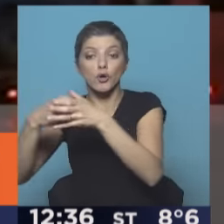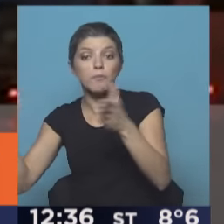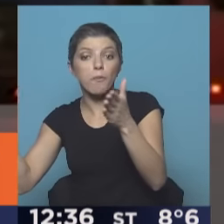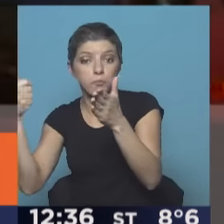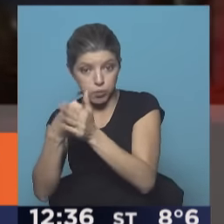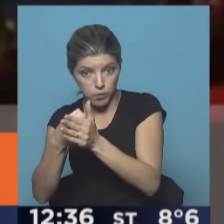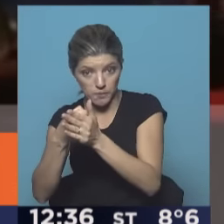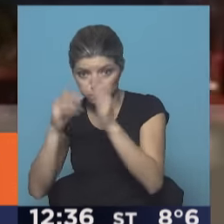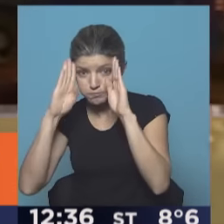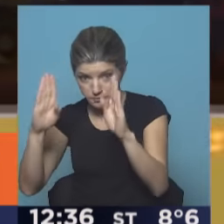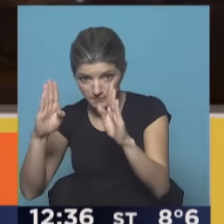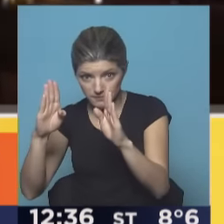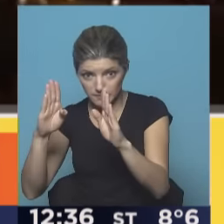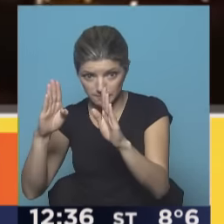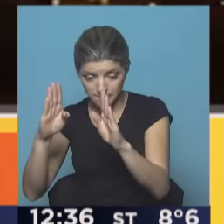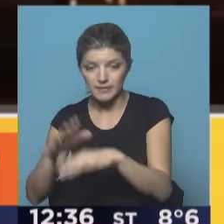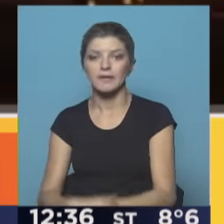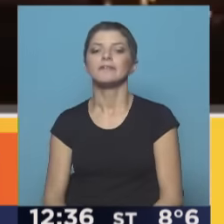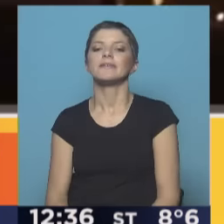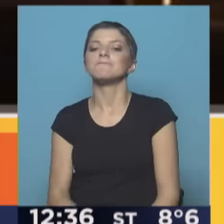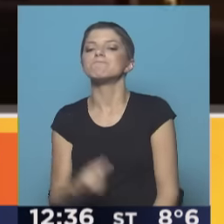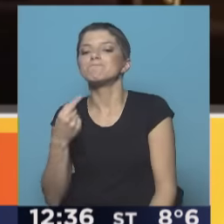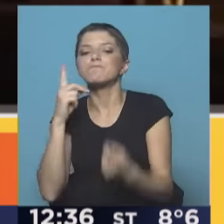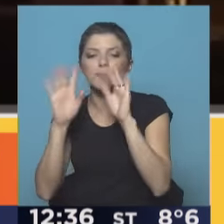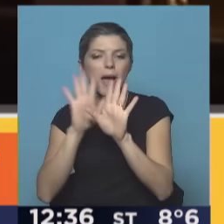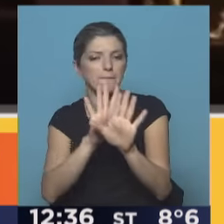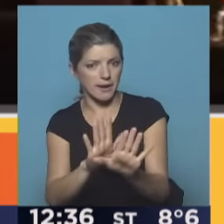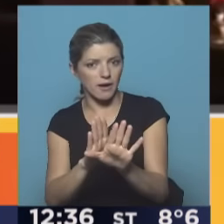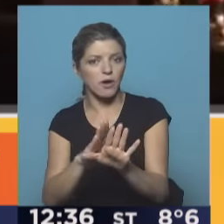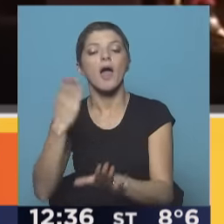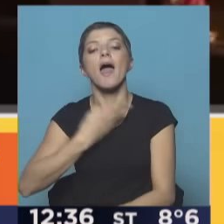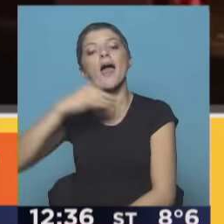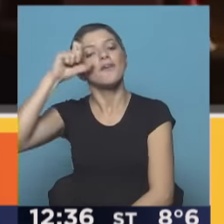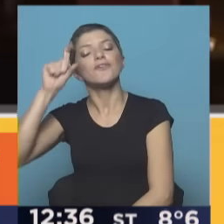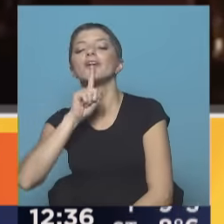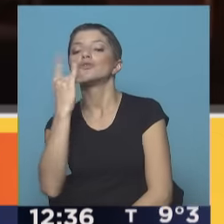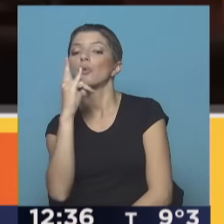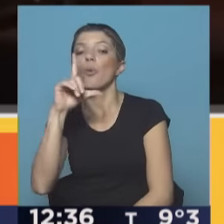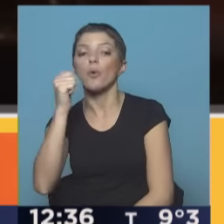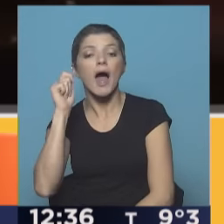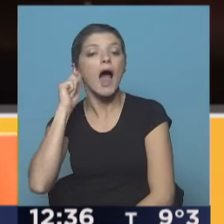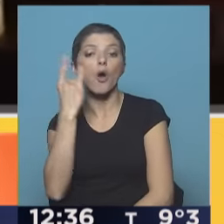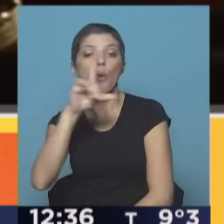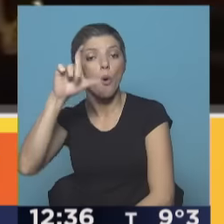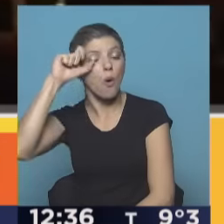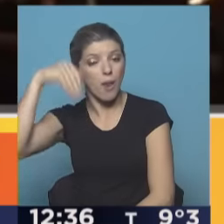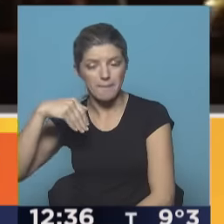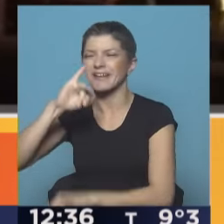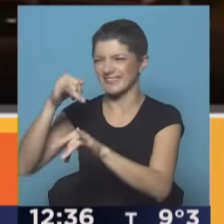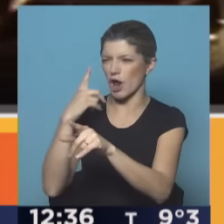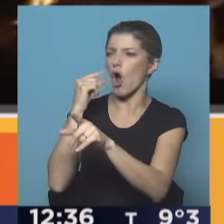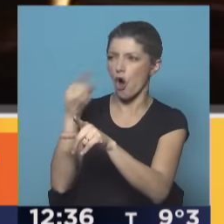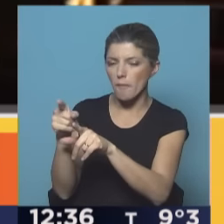G hay que averiguar hay que averiguar Esto fet gul está en Pensilvania en este momento está en Pensilvania es un